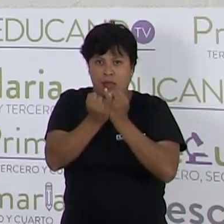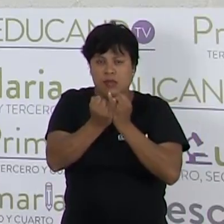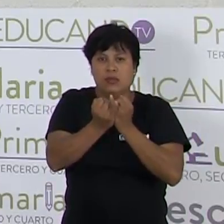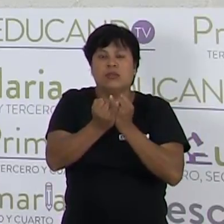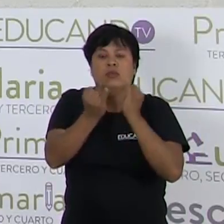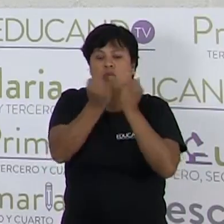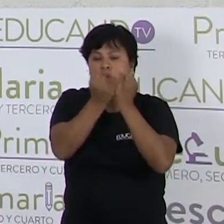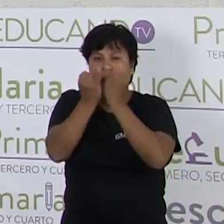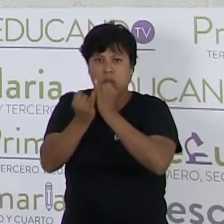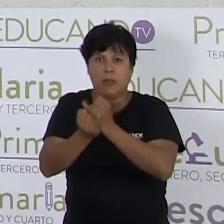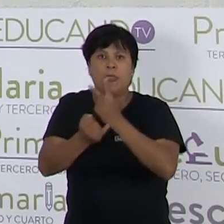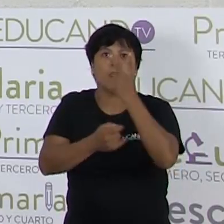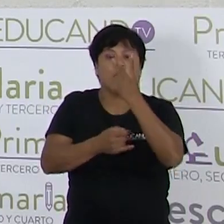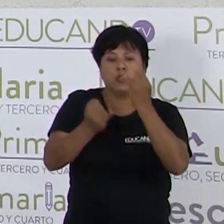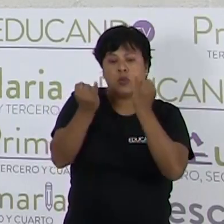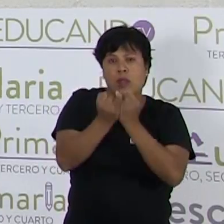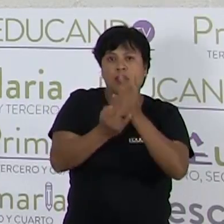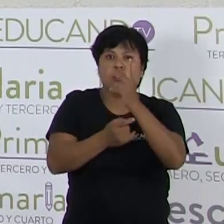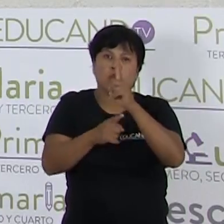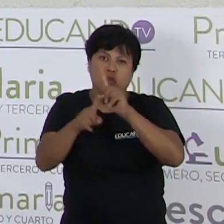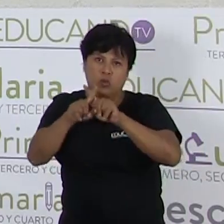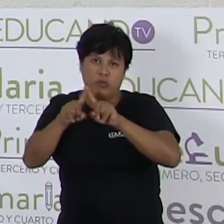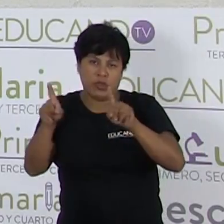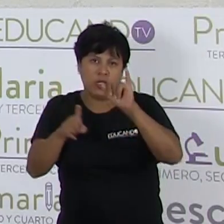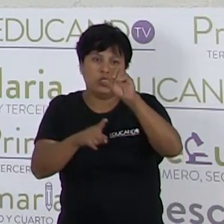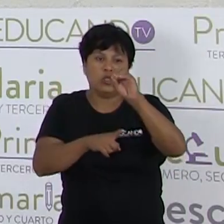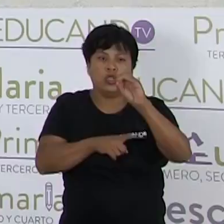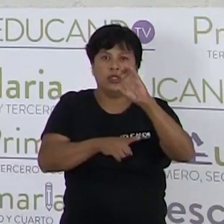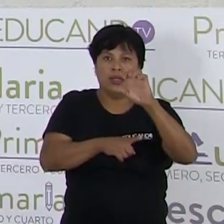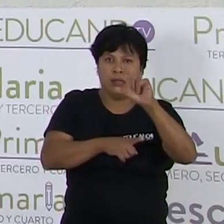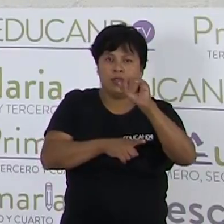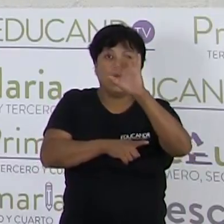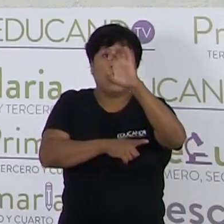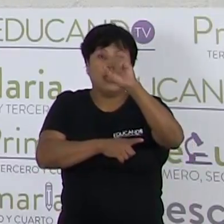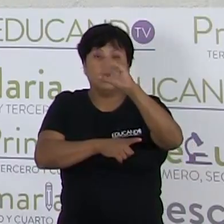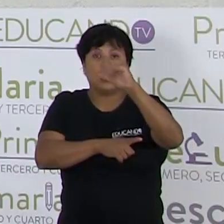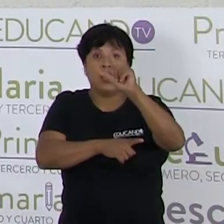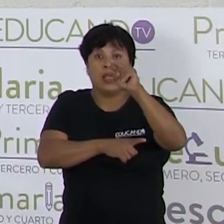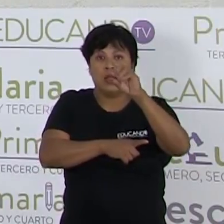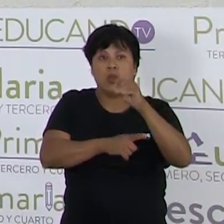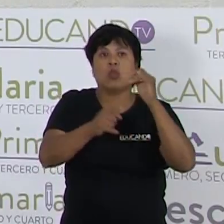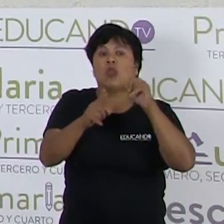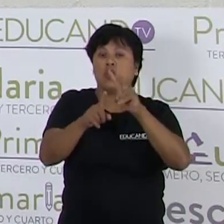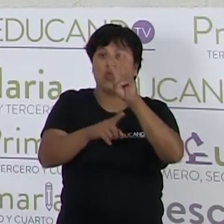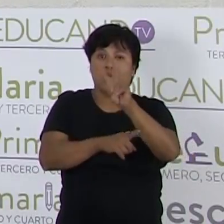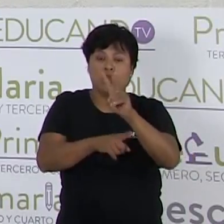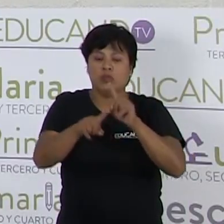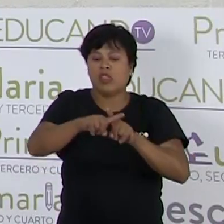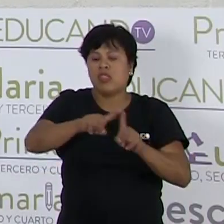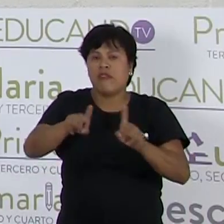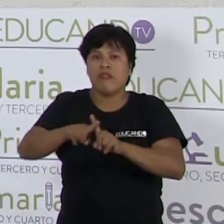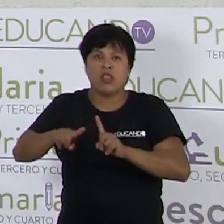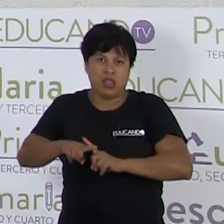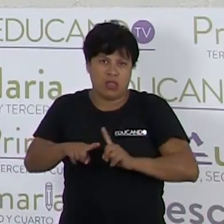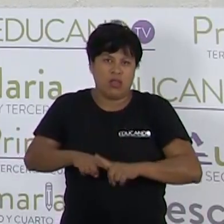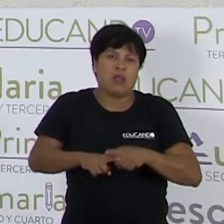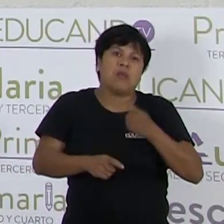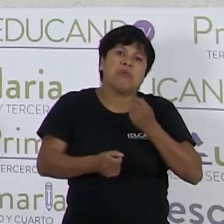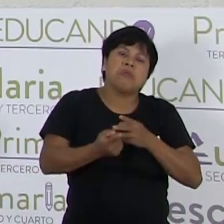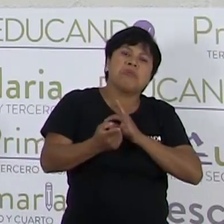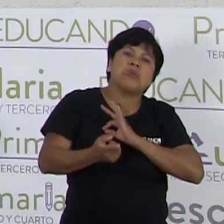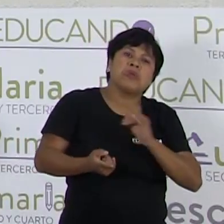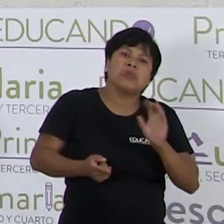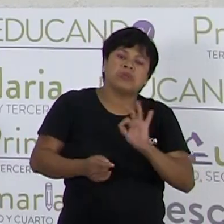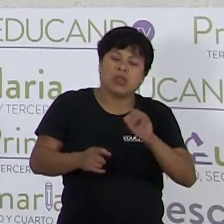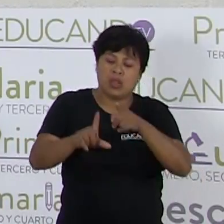Isósceles, dos iguales y uno desigual. Escaleno, todos sus lados desiguales. Algunos pueden tener